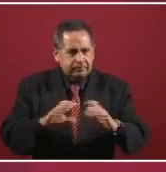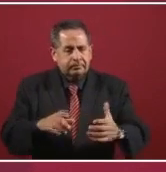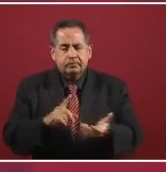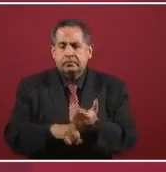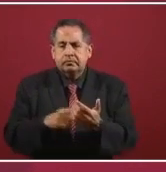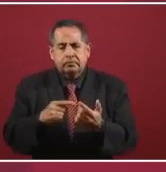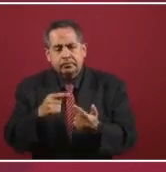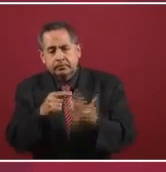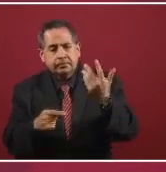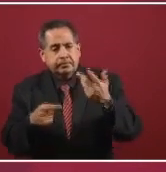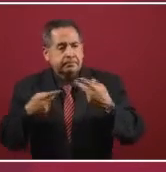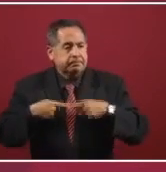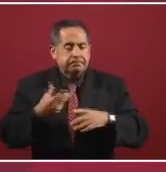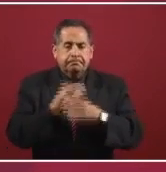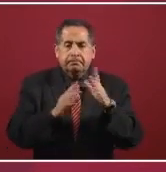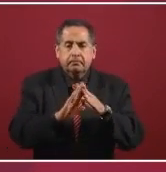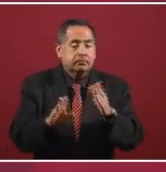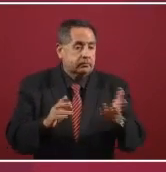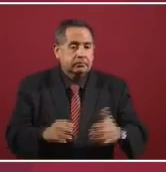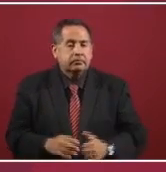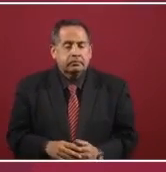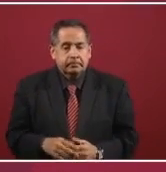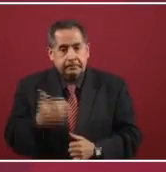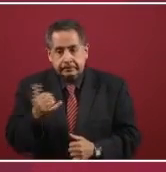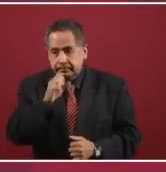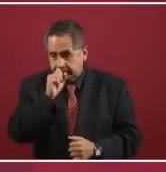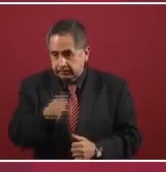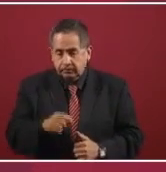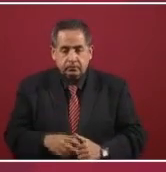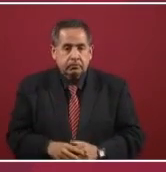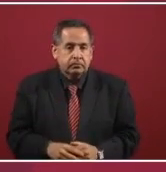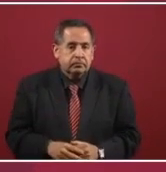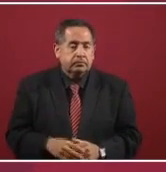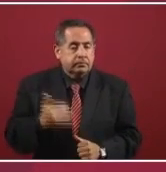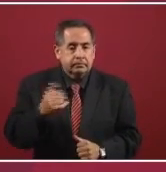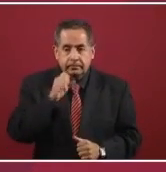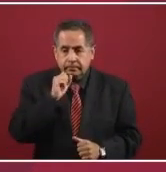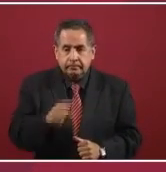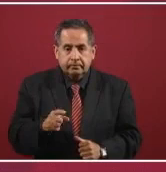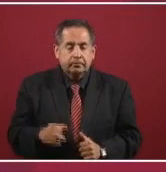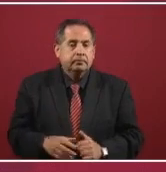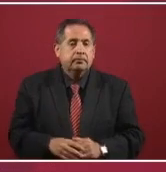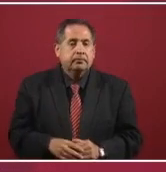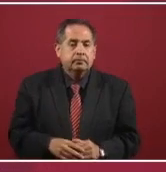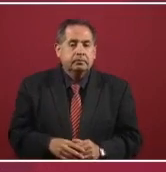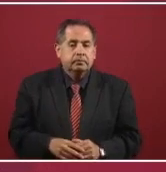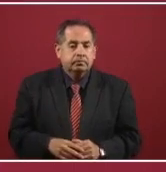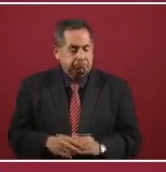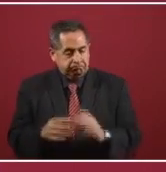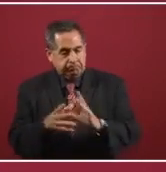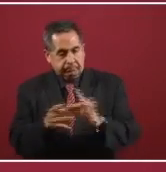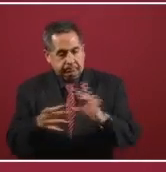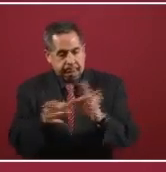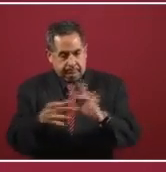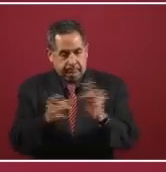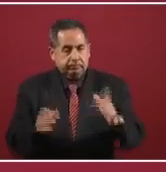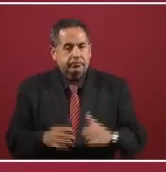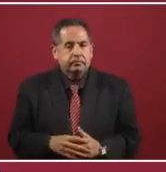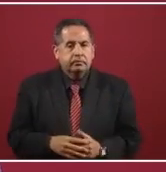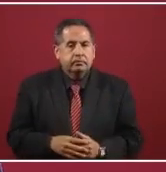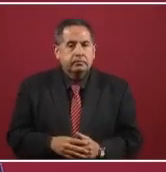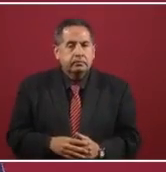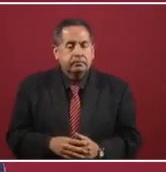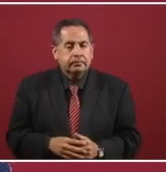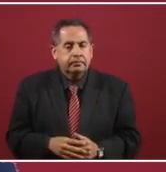los migrantes, y que se explique